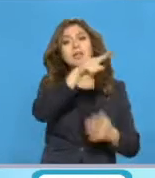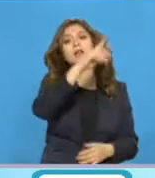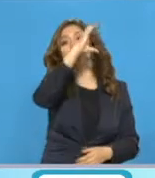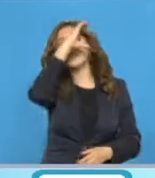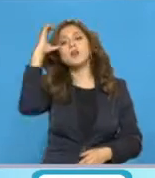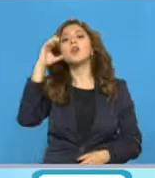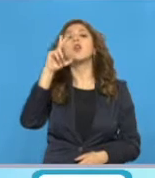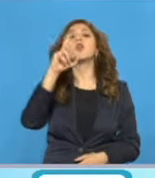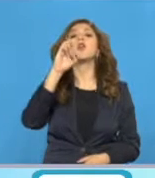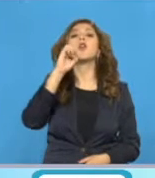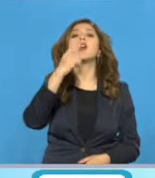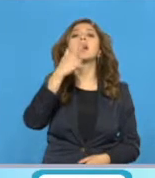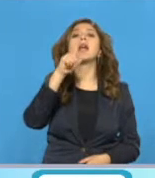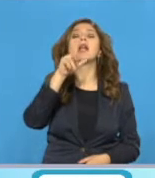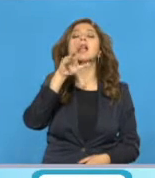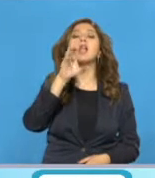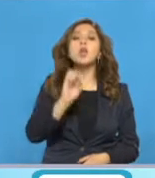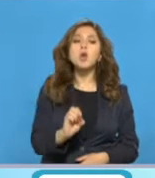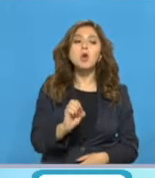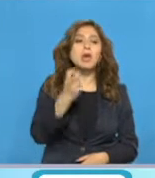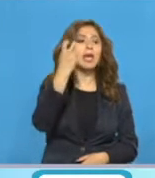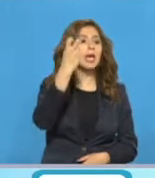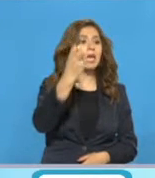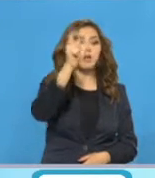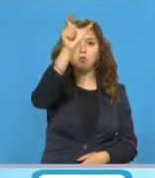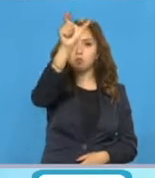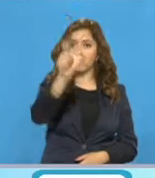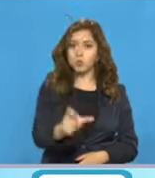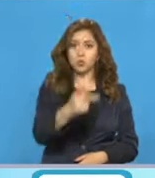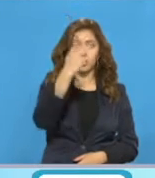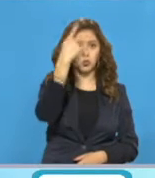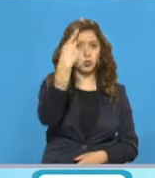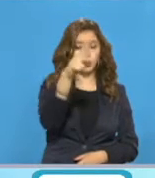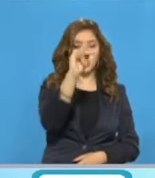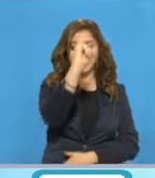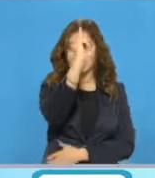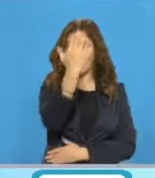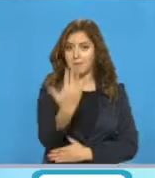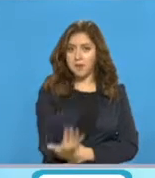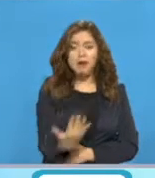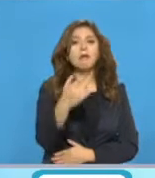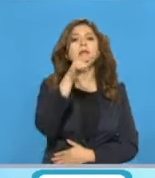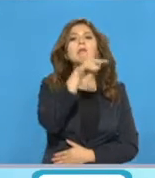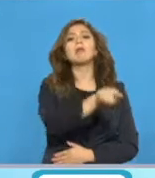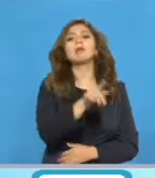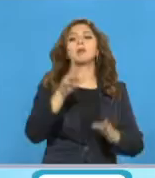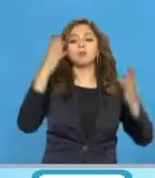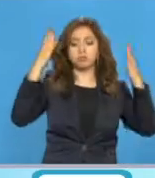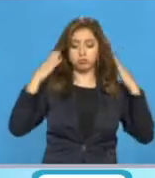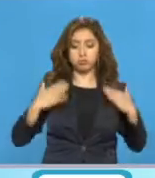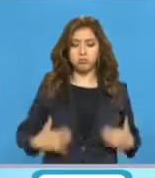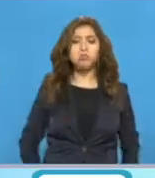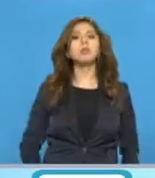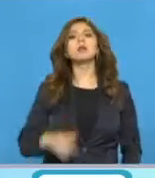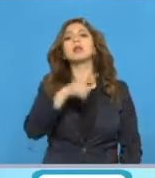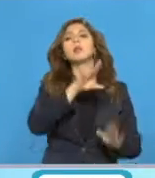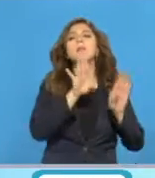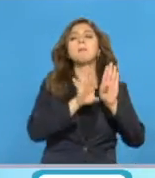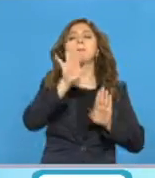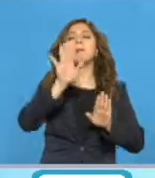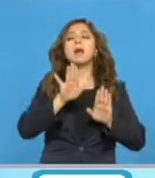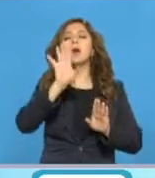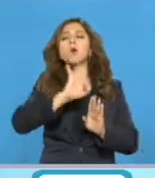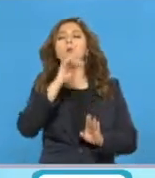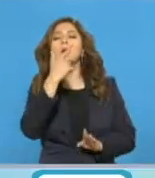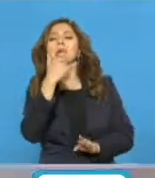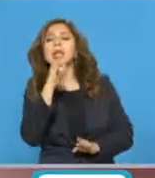Cuellar, donde aparece tal cual era la imagen de Esther, una mujer medio gitana, medio